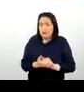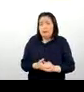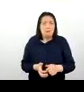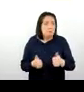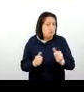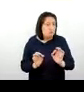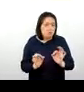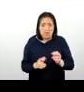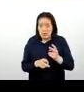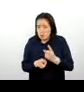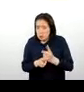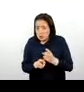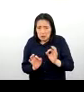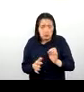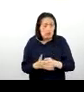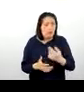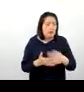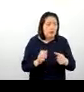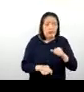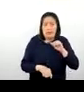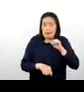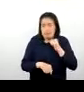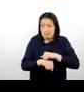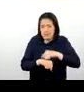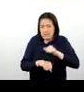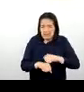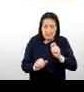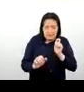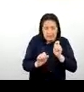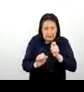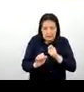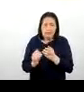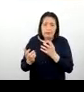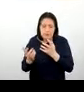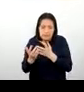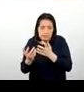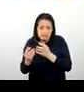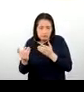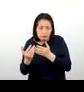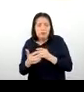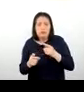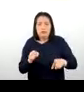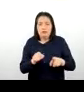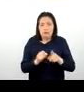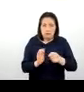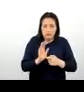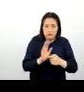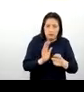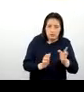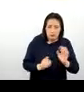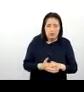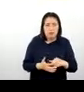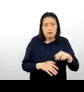bien meticulosa, tallando las piedras que encajen en ella y proyectando ciertos paradores,